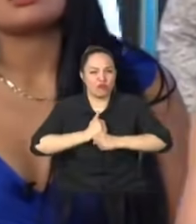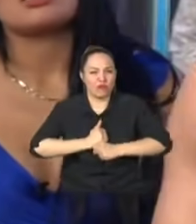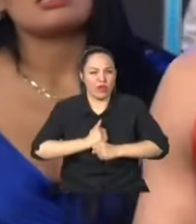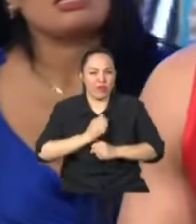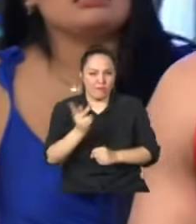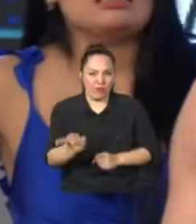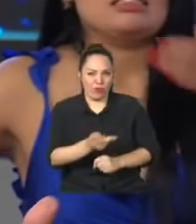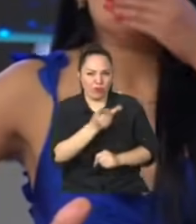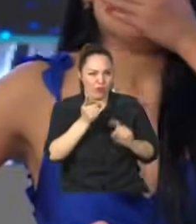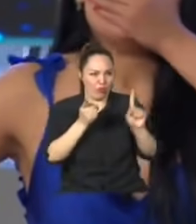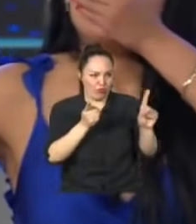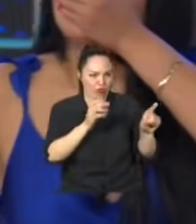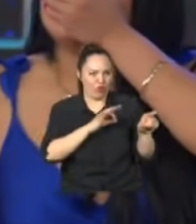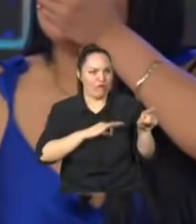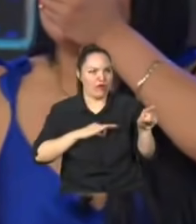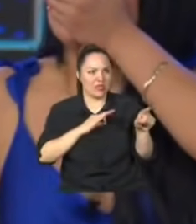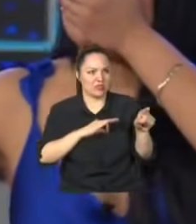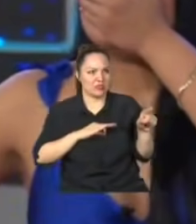feliz?